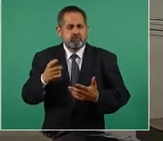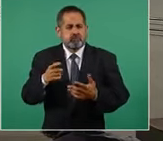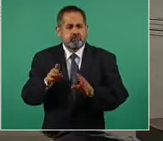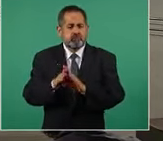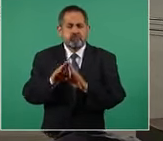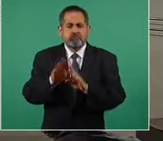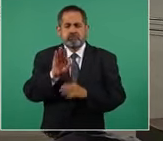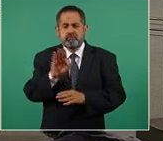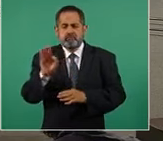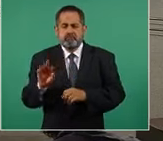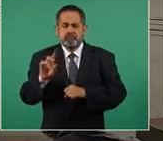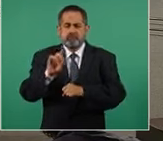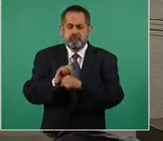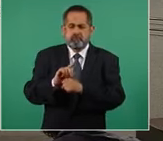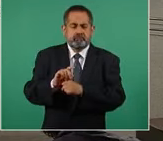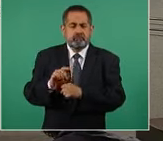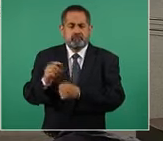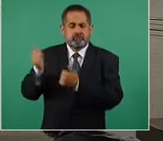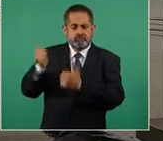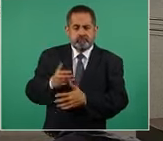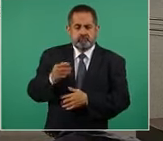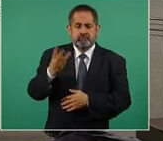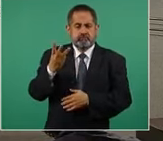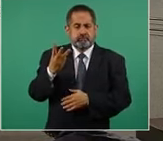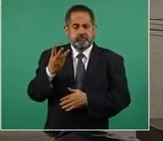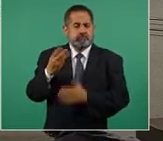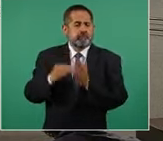el calendario al arranque de la semana con